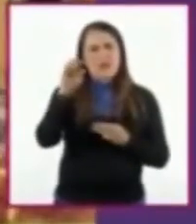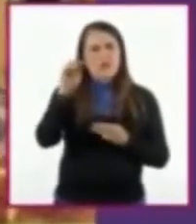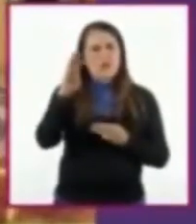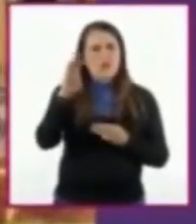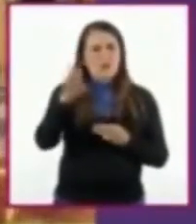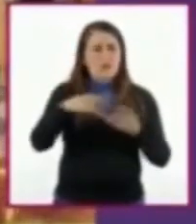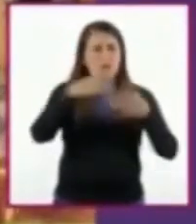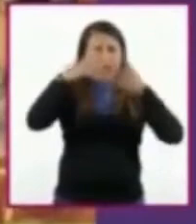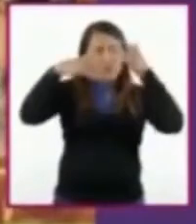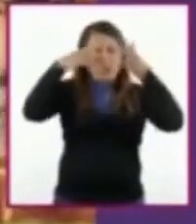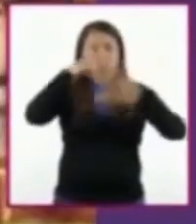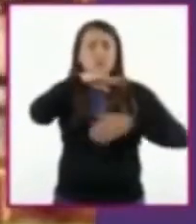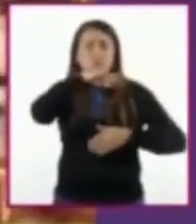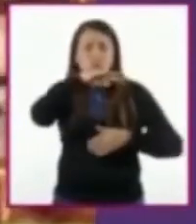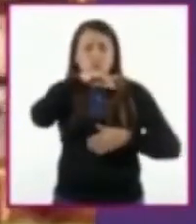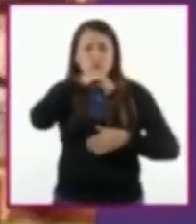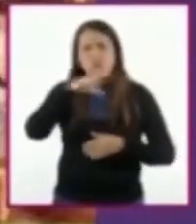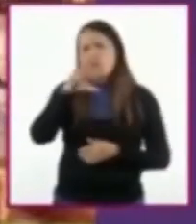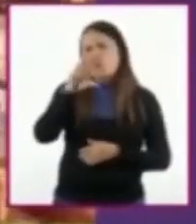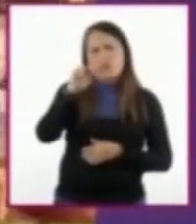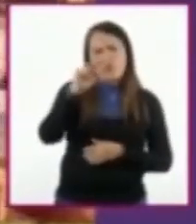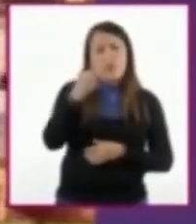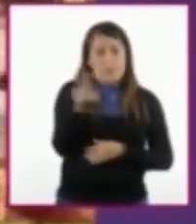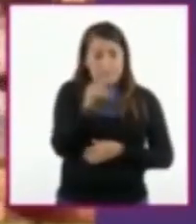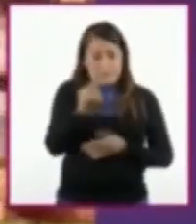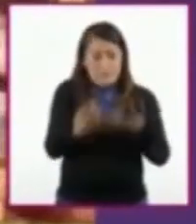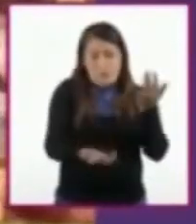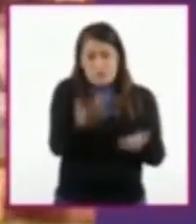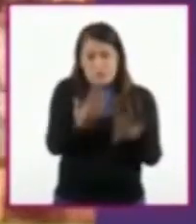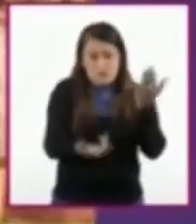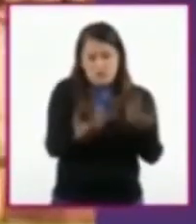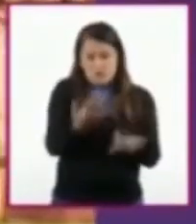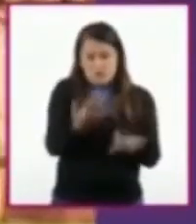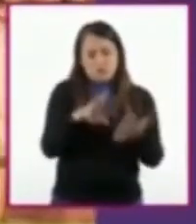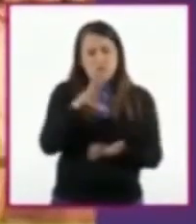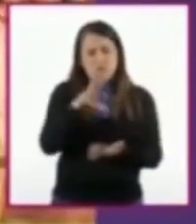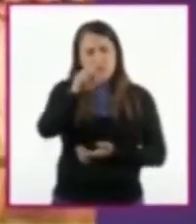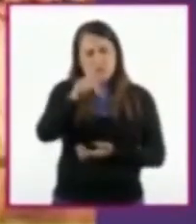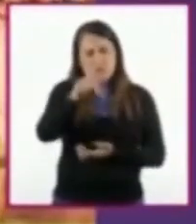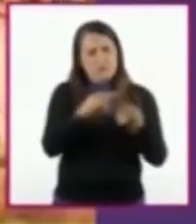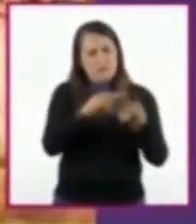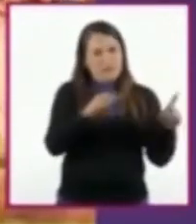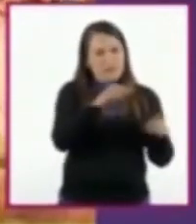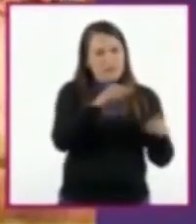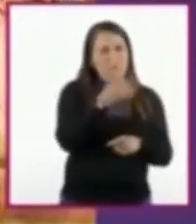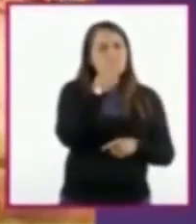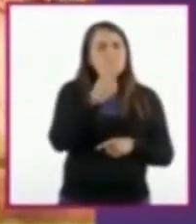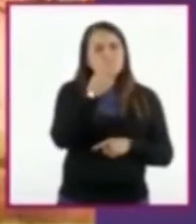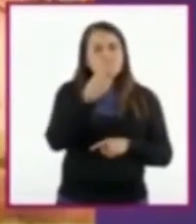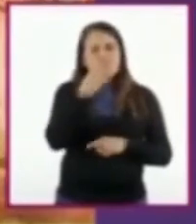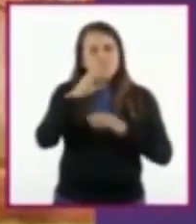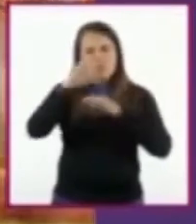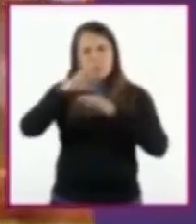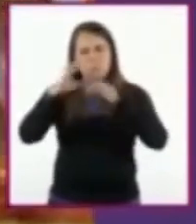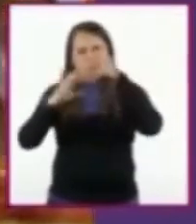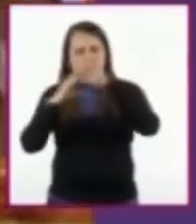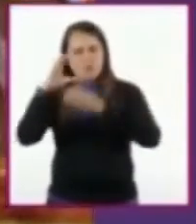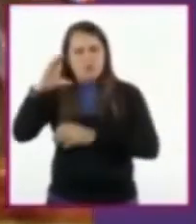emite contaminantes al ambiente, ya que no se requiere de cocido en su elaboración, a diferencia del tabique rojo o el bloque de